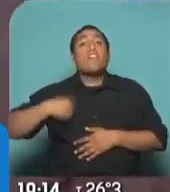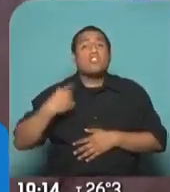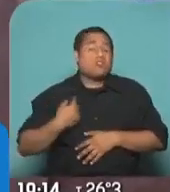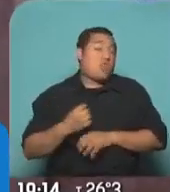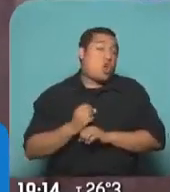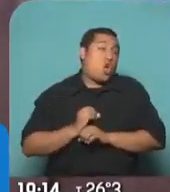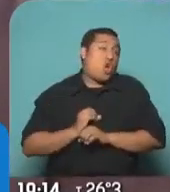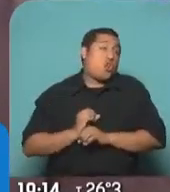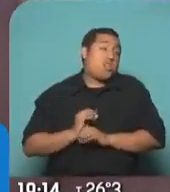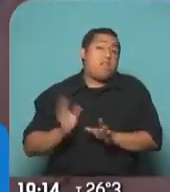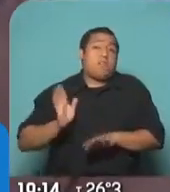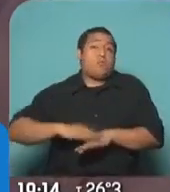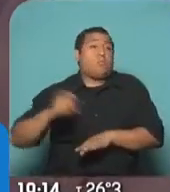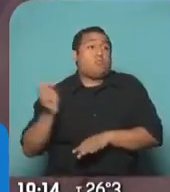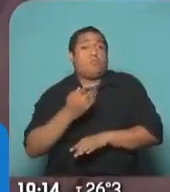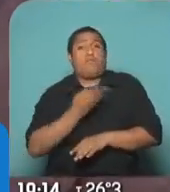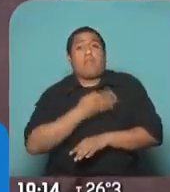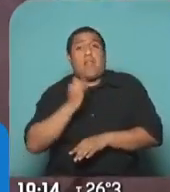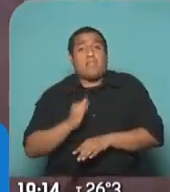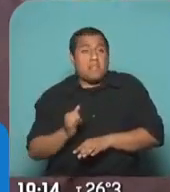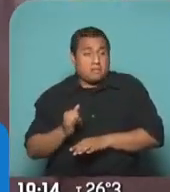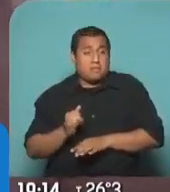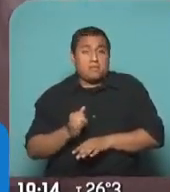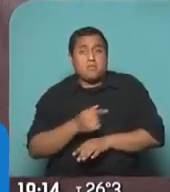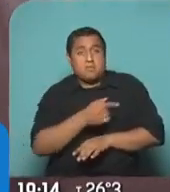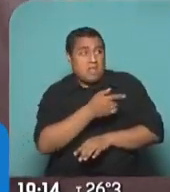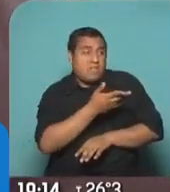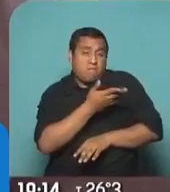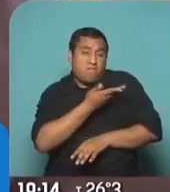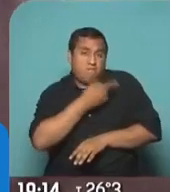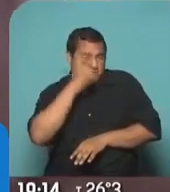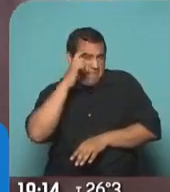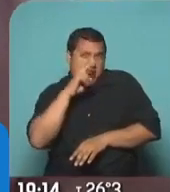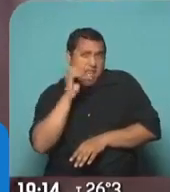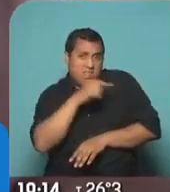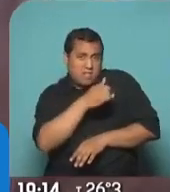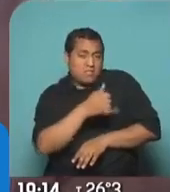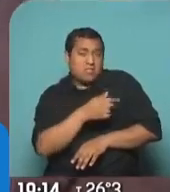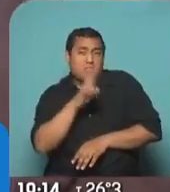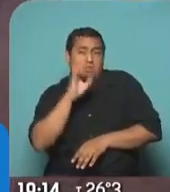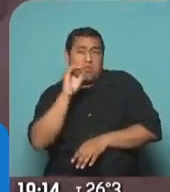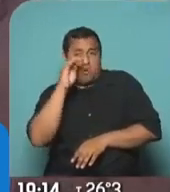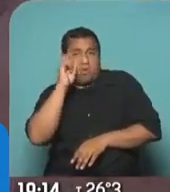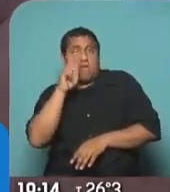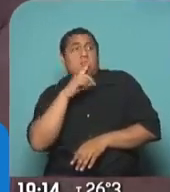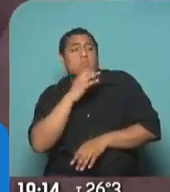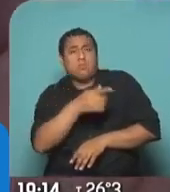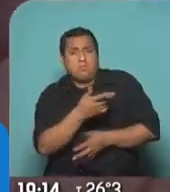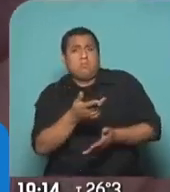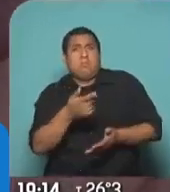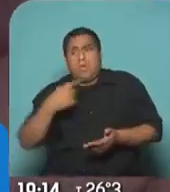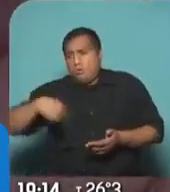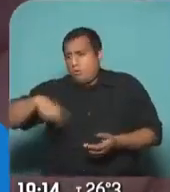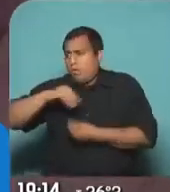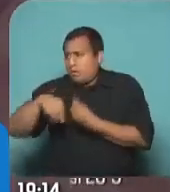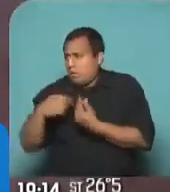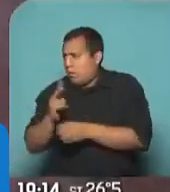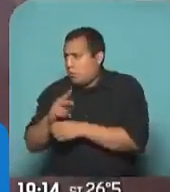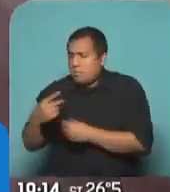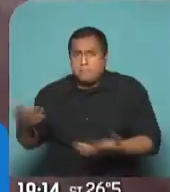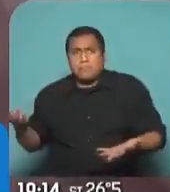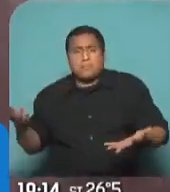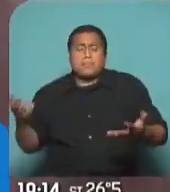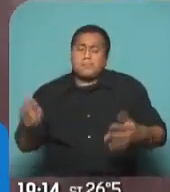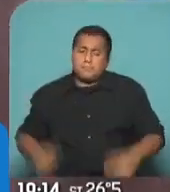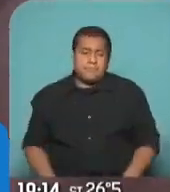señor Roberto Fernández, el cual no da asistencia a los trabajadores. Cuestiones de asistencia que son primordiales para la familia trabajador. Bien, Carlos,